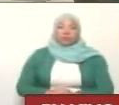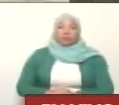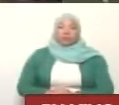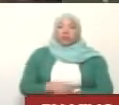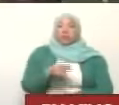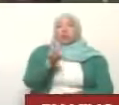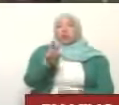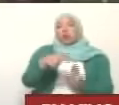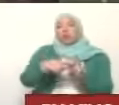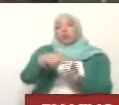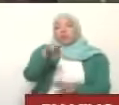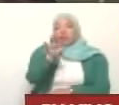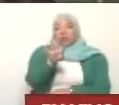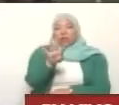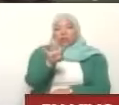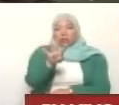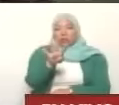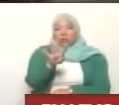2024,